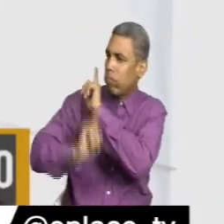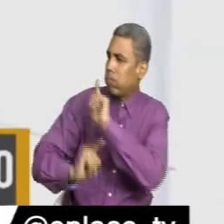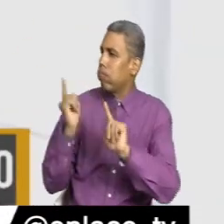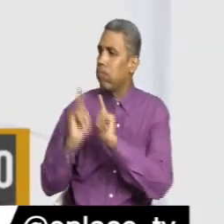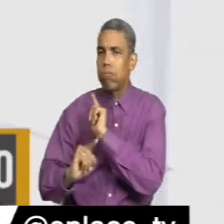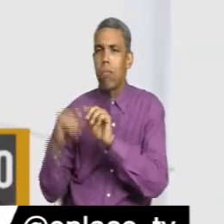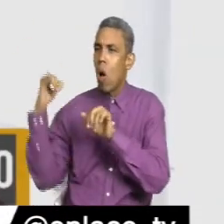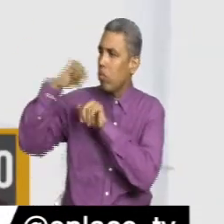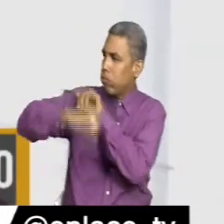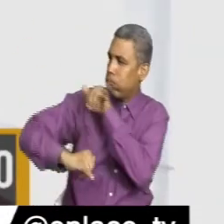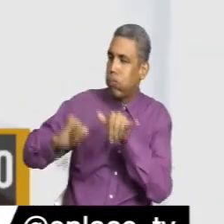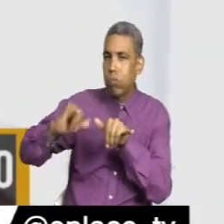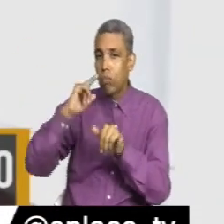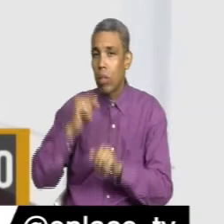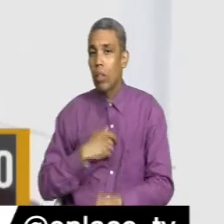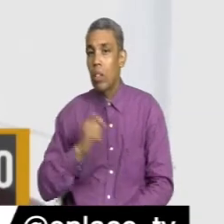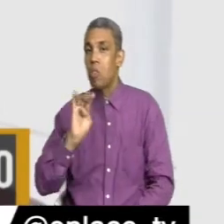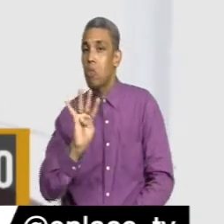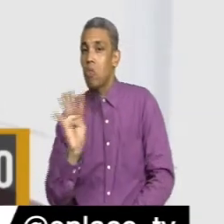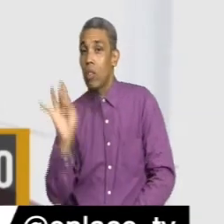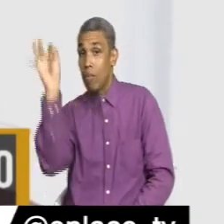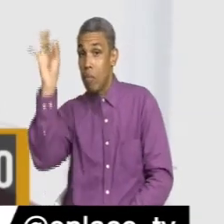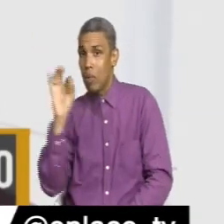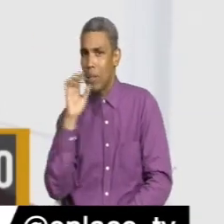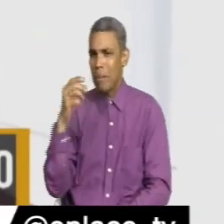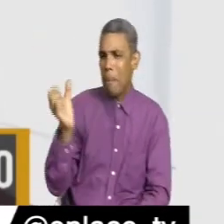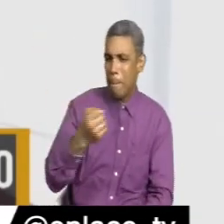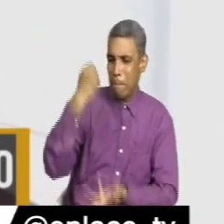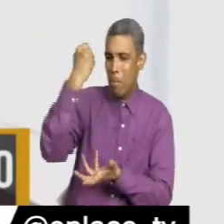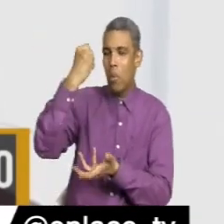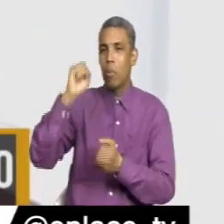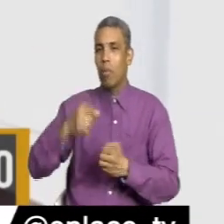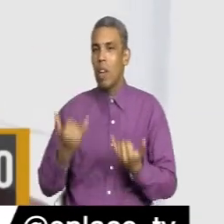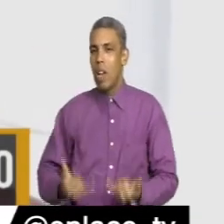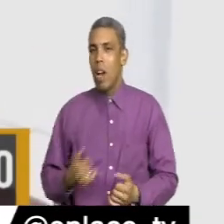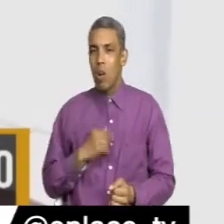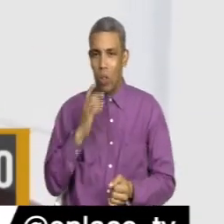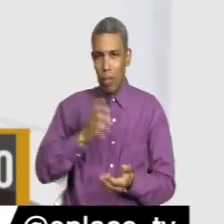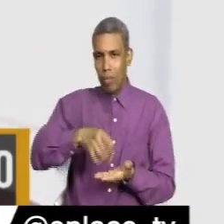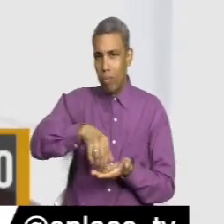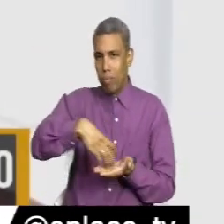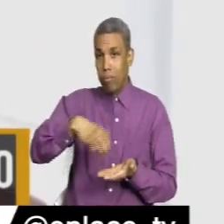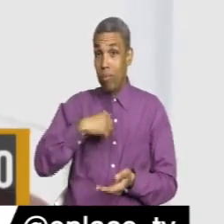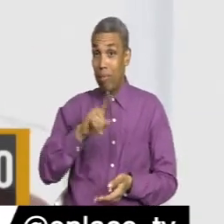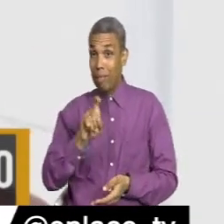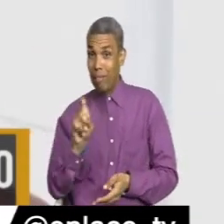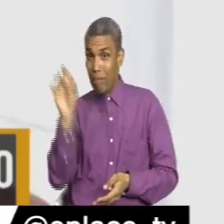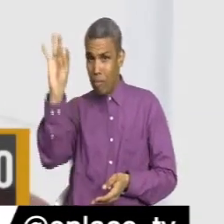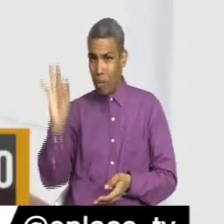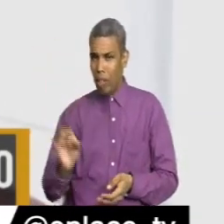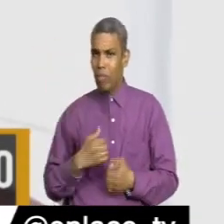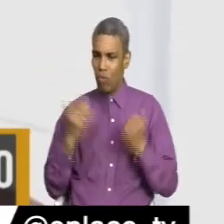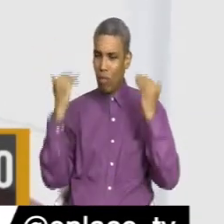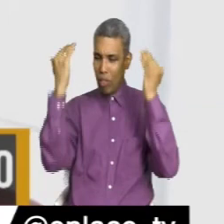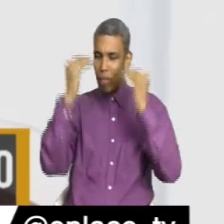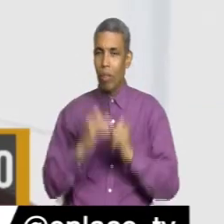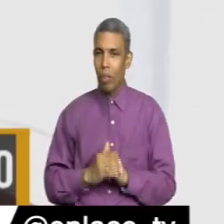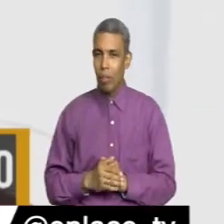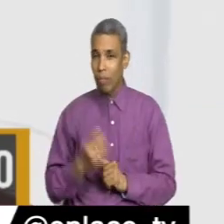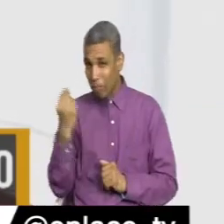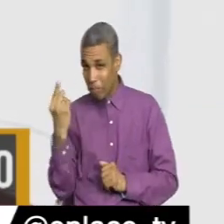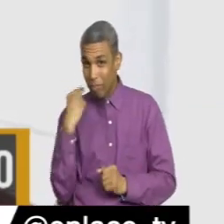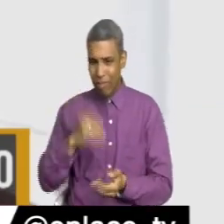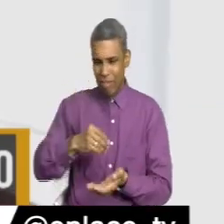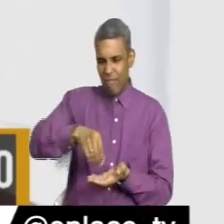venido creciendo y aumentando esta cifra por el 66%. Esto es una cifra positiva porque lo que hemos tratado de hacer en Santander es